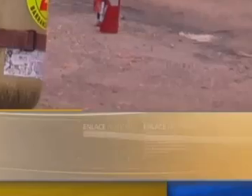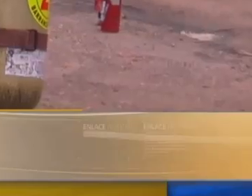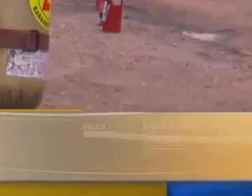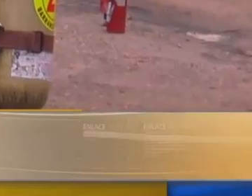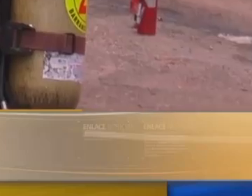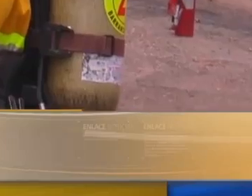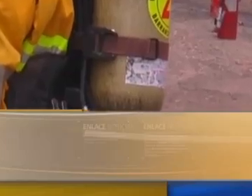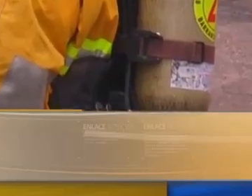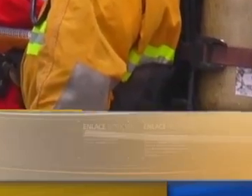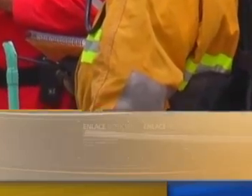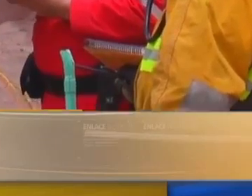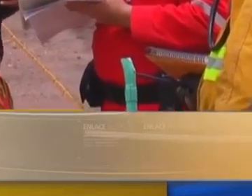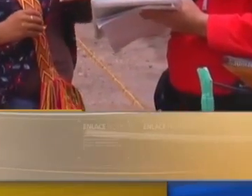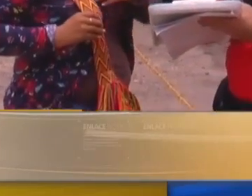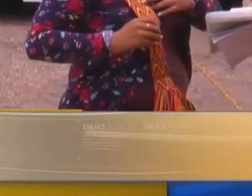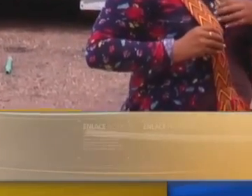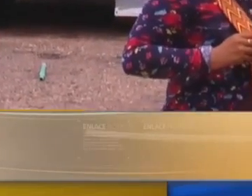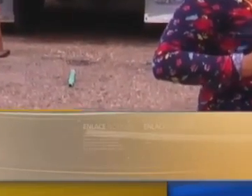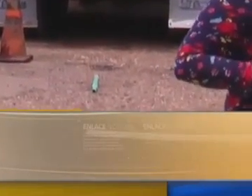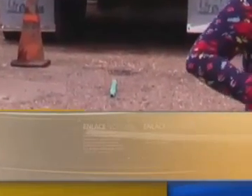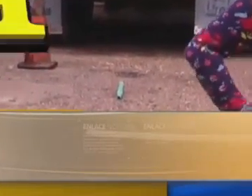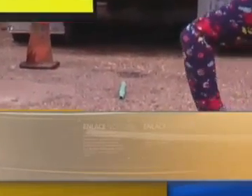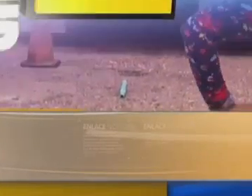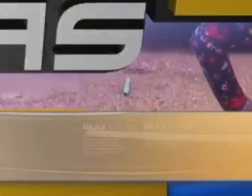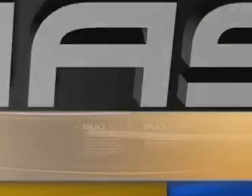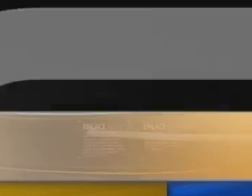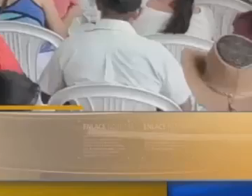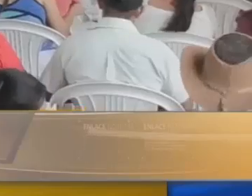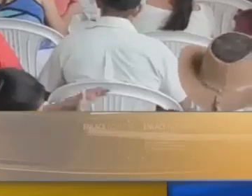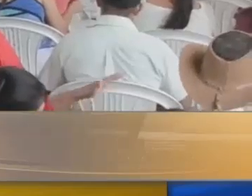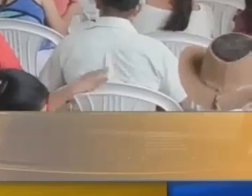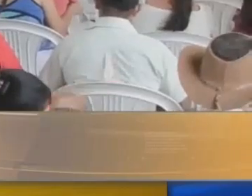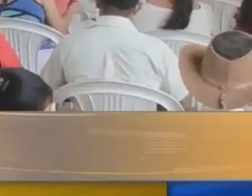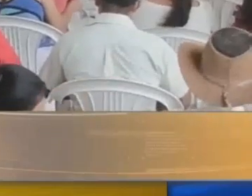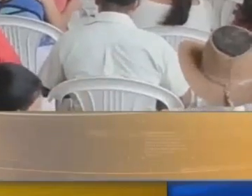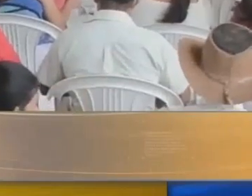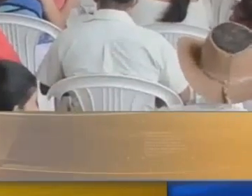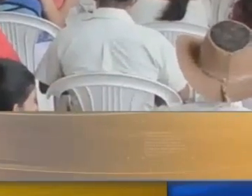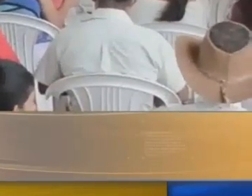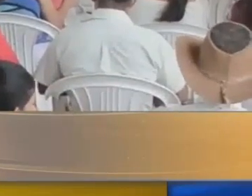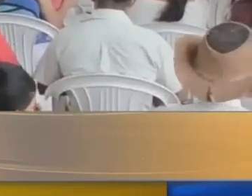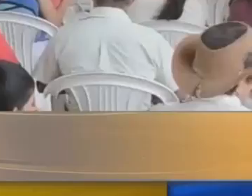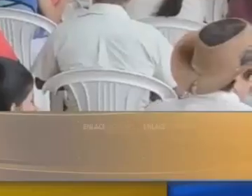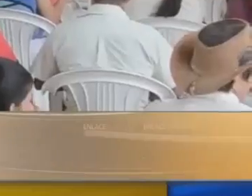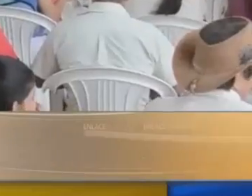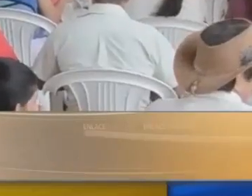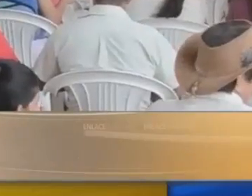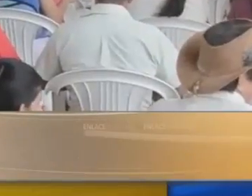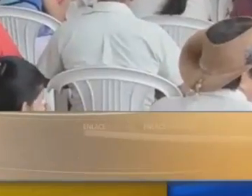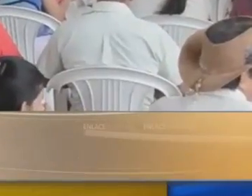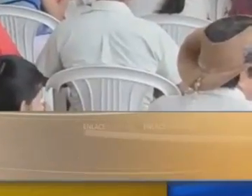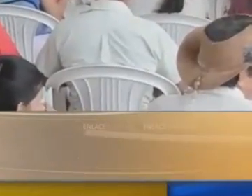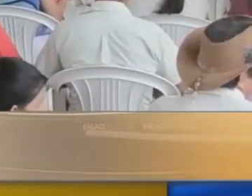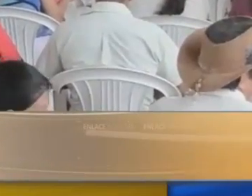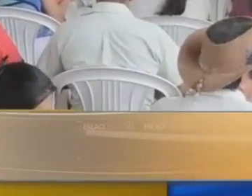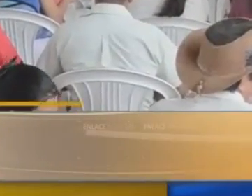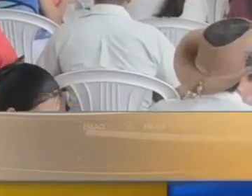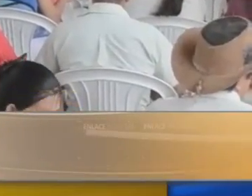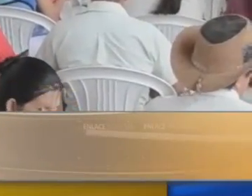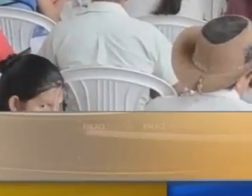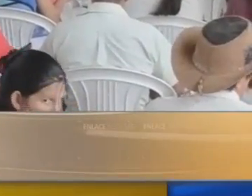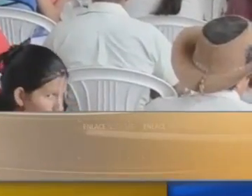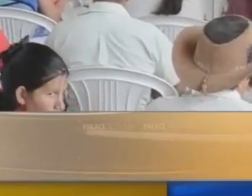los bomberos voluntarios actuaron de forma oportuna, evitando hechos que lamentar. Alcaldía de Sabana de Torres entrega a partir de hoy cartas de indemnización